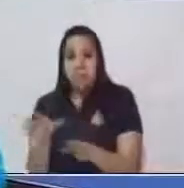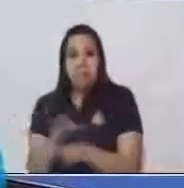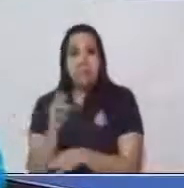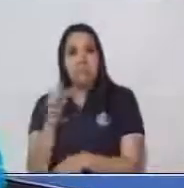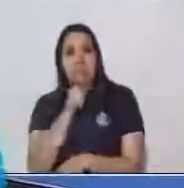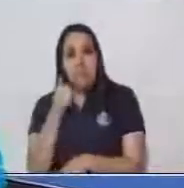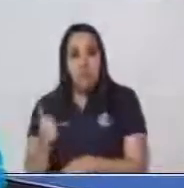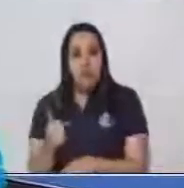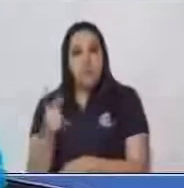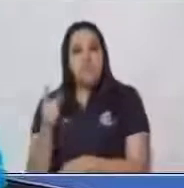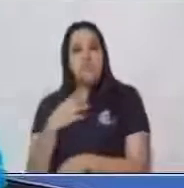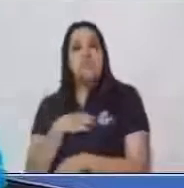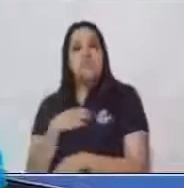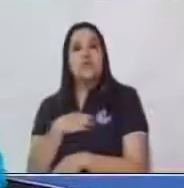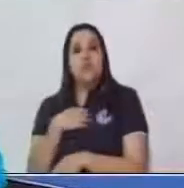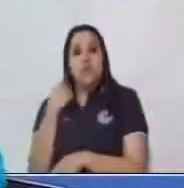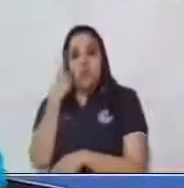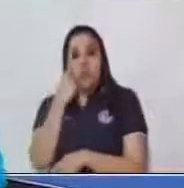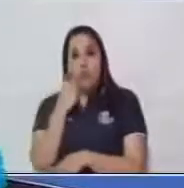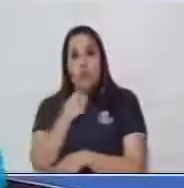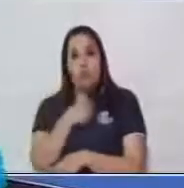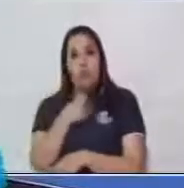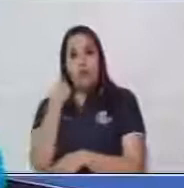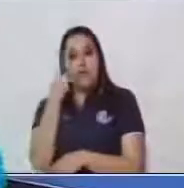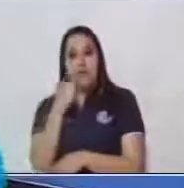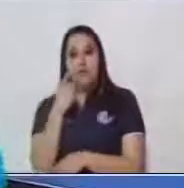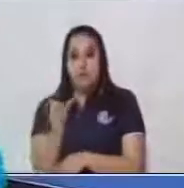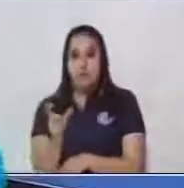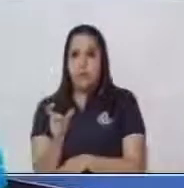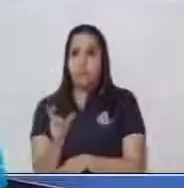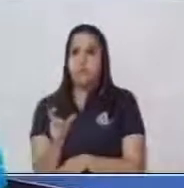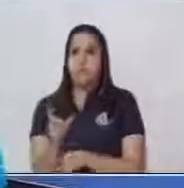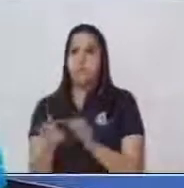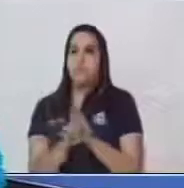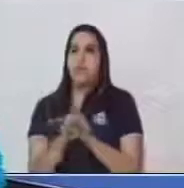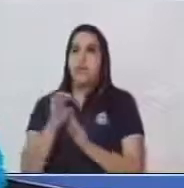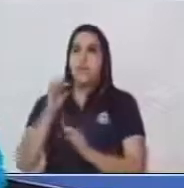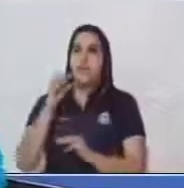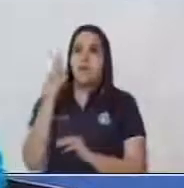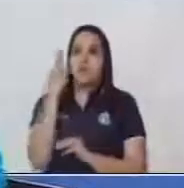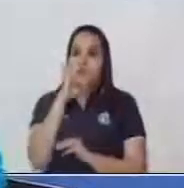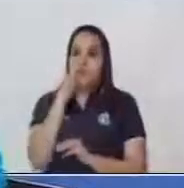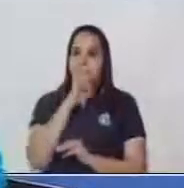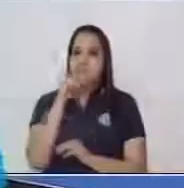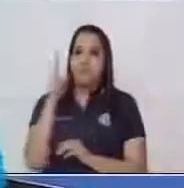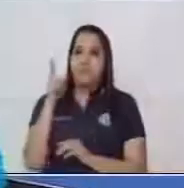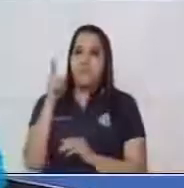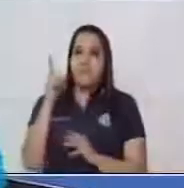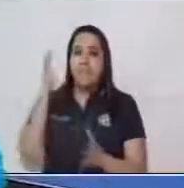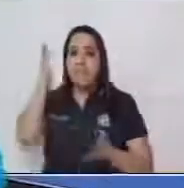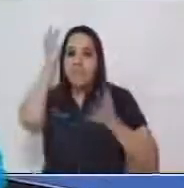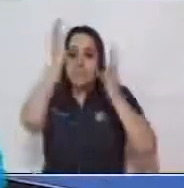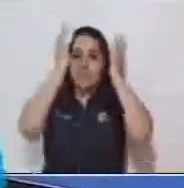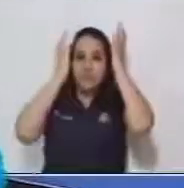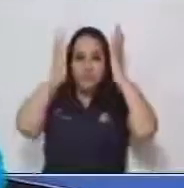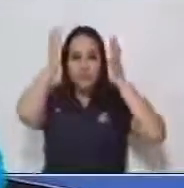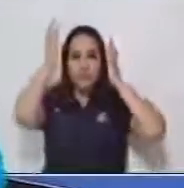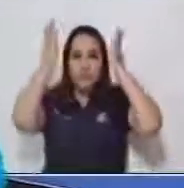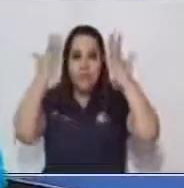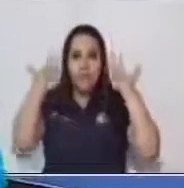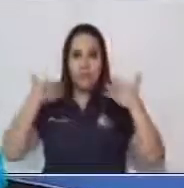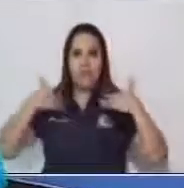sino que el sujeto la realiza y la recibe. Magdalena se lavó el cabello. Acá